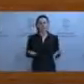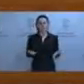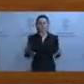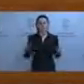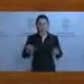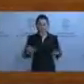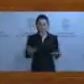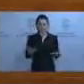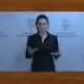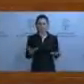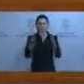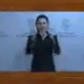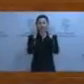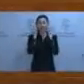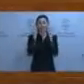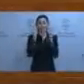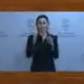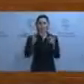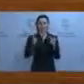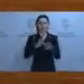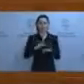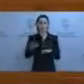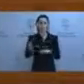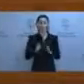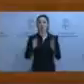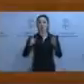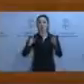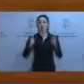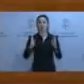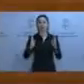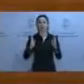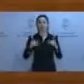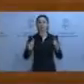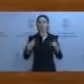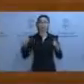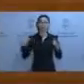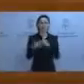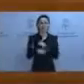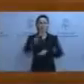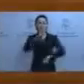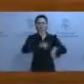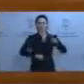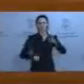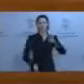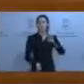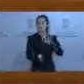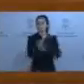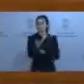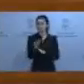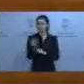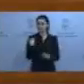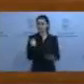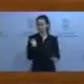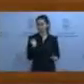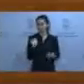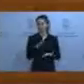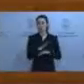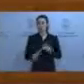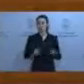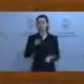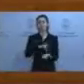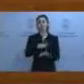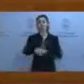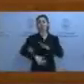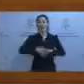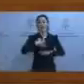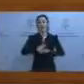asegurar la limpieza en la contratación temporal. Y así nos evitaríamos los problemas que ocurren, como ha ocurrido hace poco, cuando los jefes de servicio